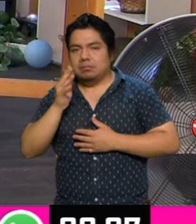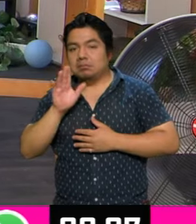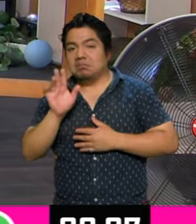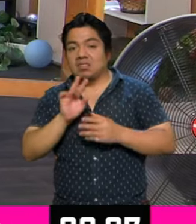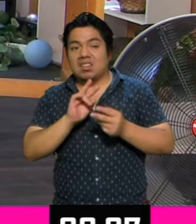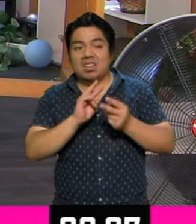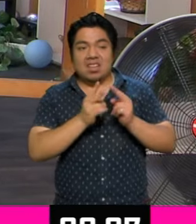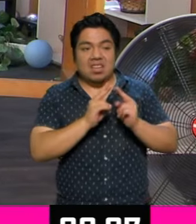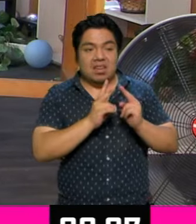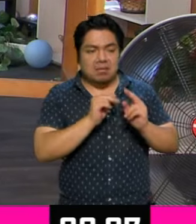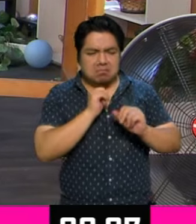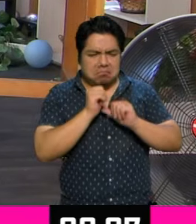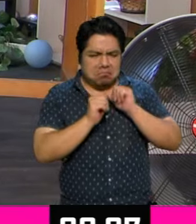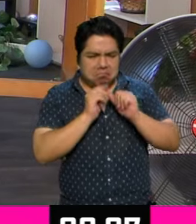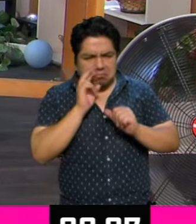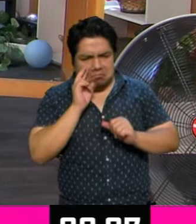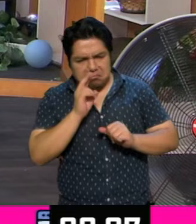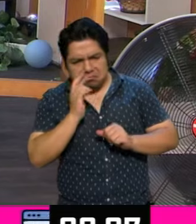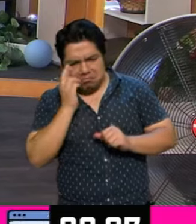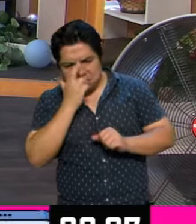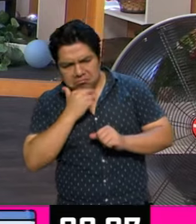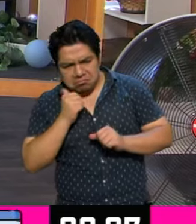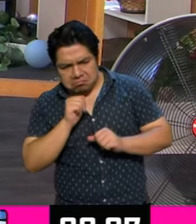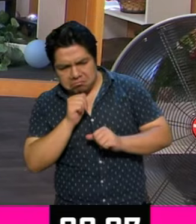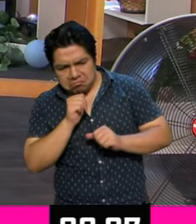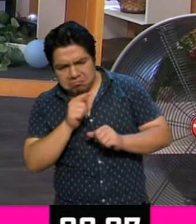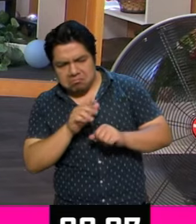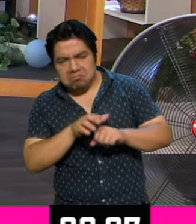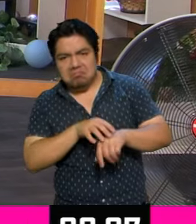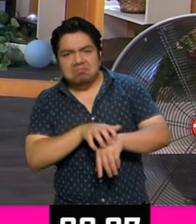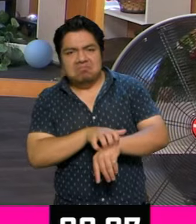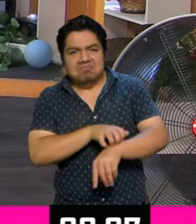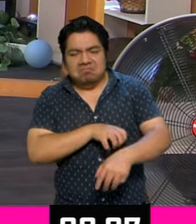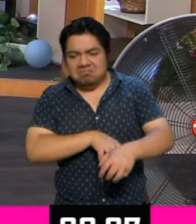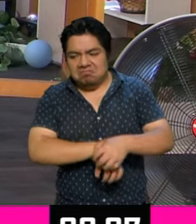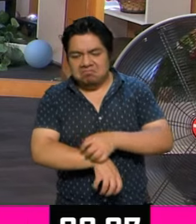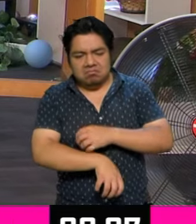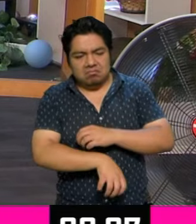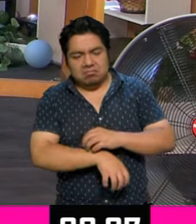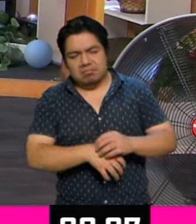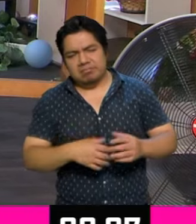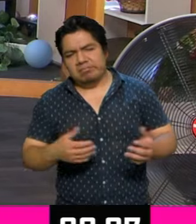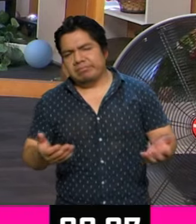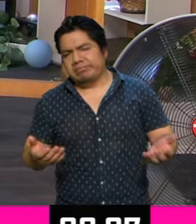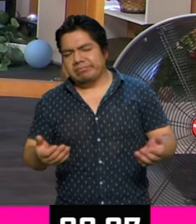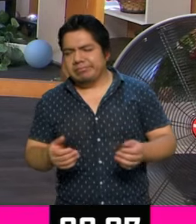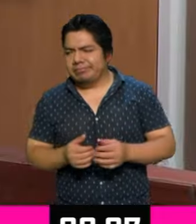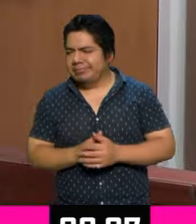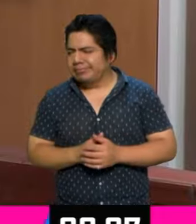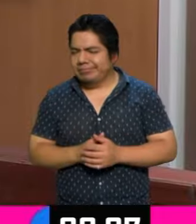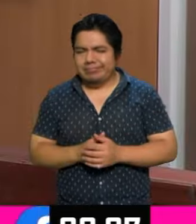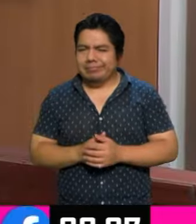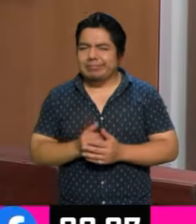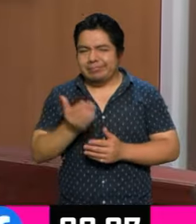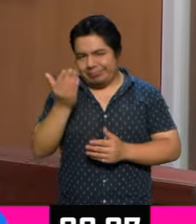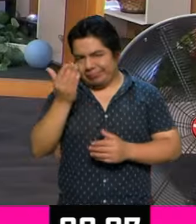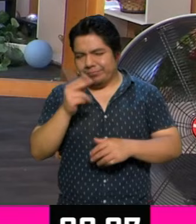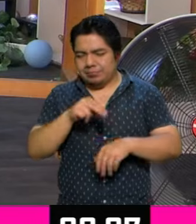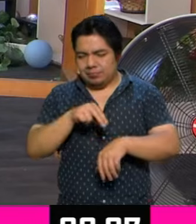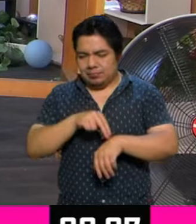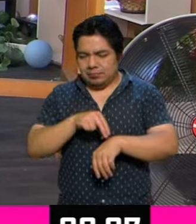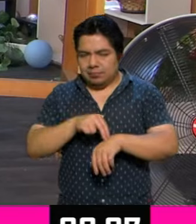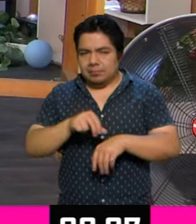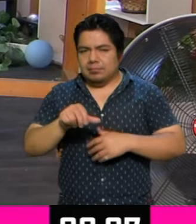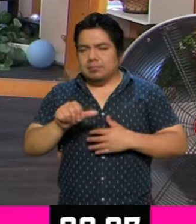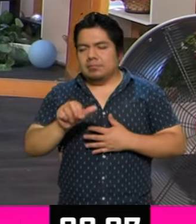vecino no notaba nada raro en que la amarraran, pues porque se rasguñaba. No. Hágame el favor. No puedes. Vas, mi querido